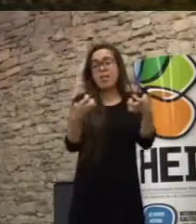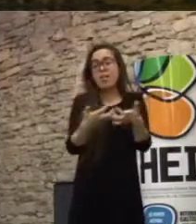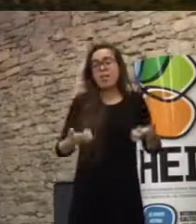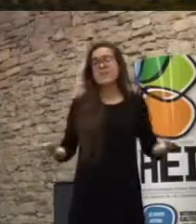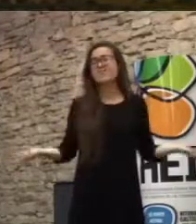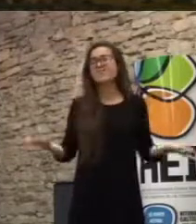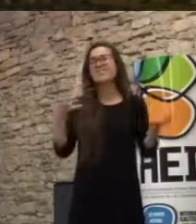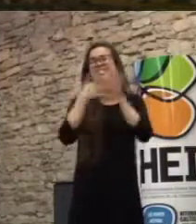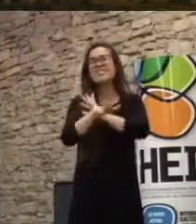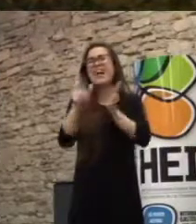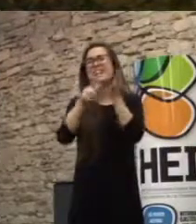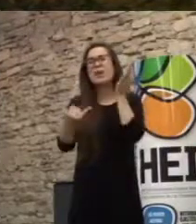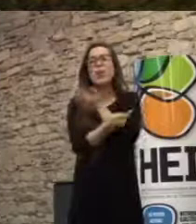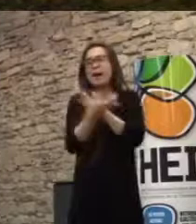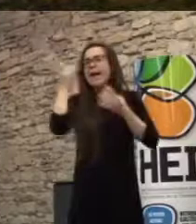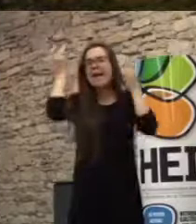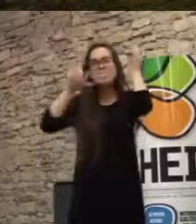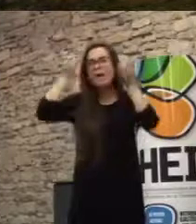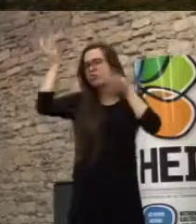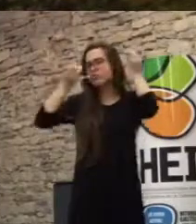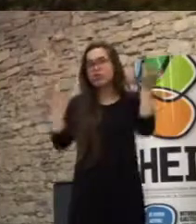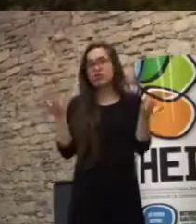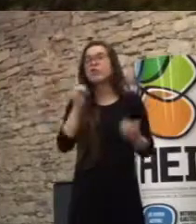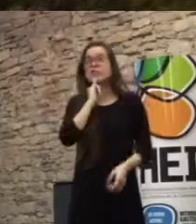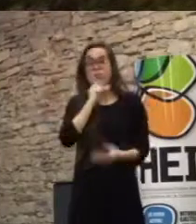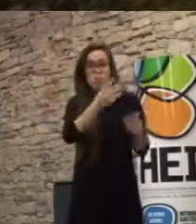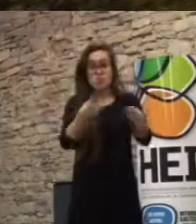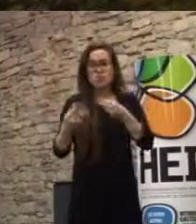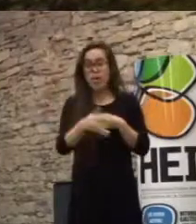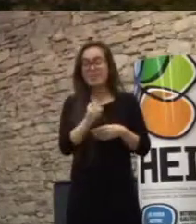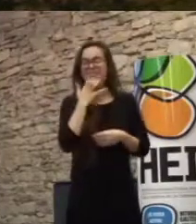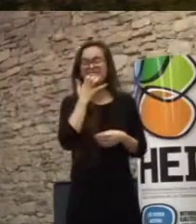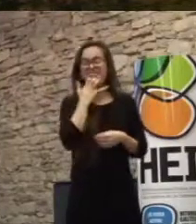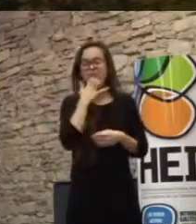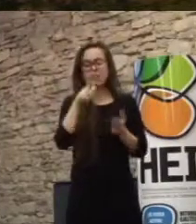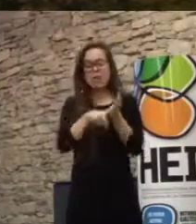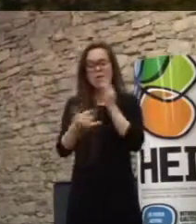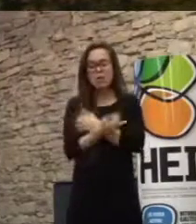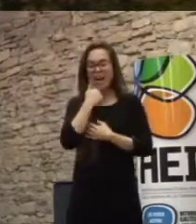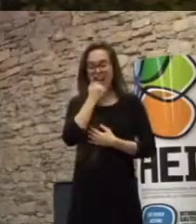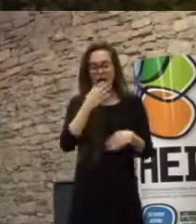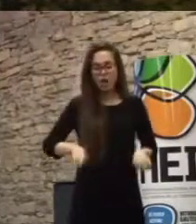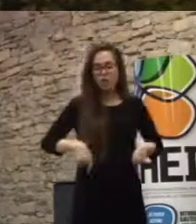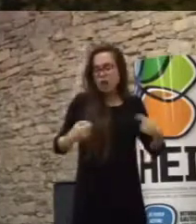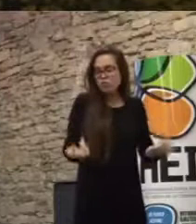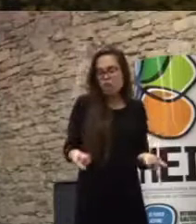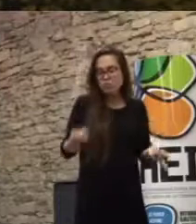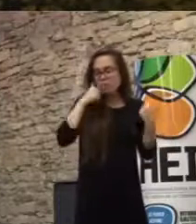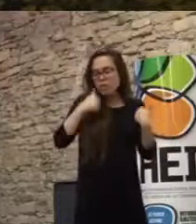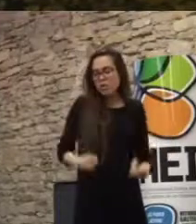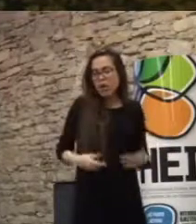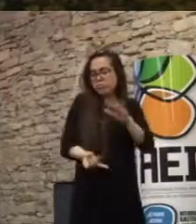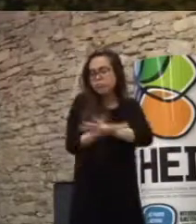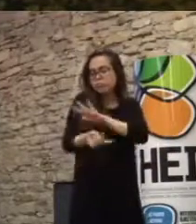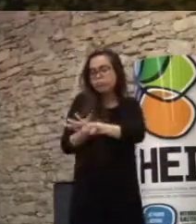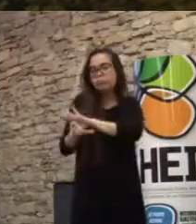lenguaje es un invento por eso son tantos idiomas distintos y el lenguaje fuese algo digamos natural en el ser humano todos los idiomas todos